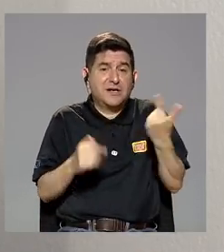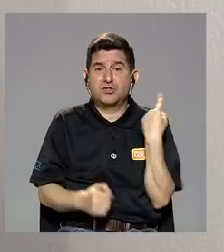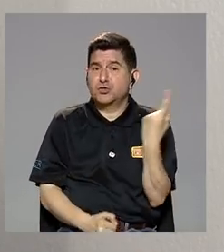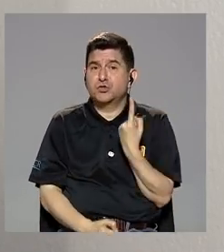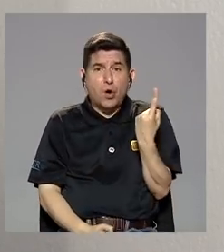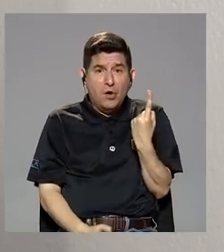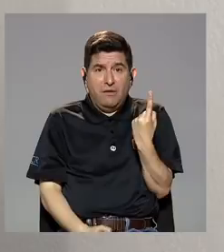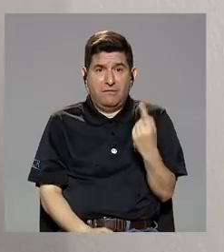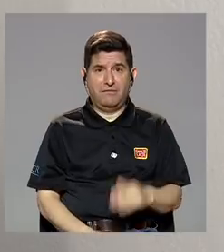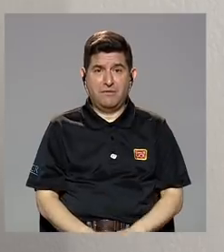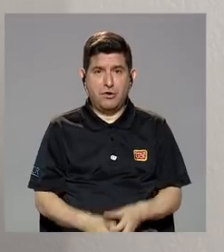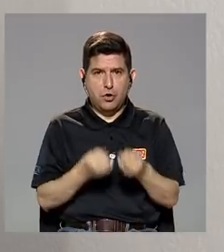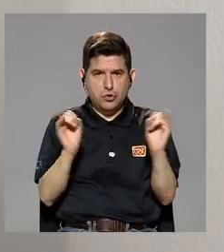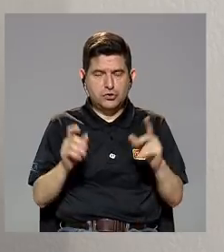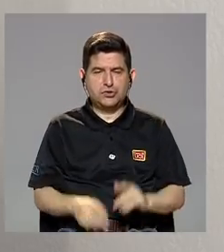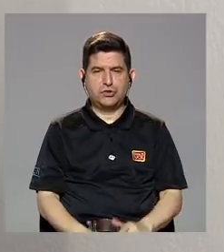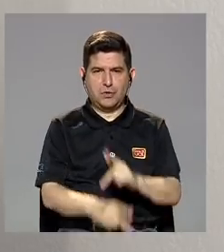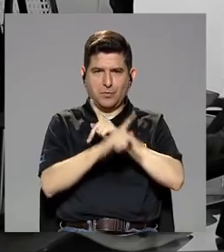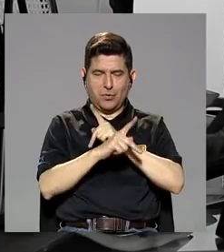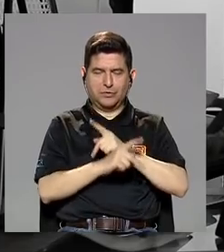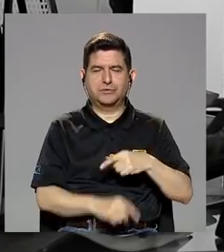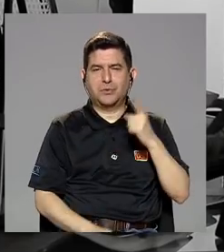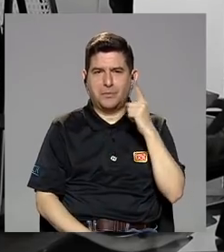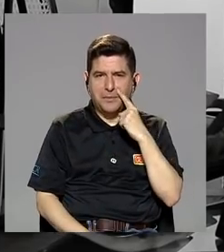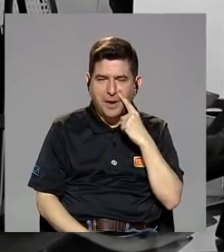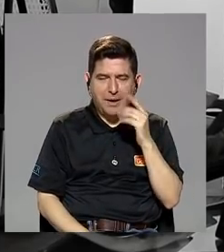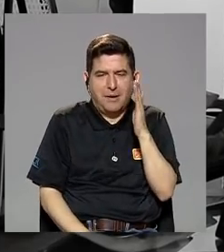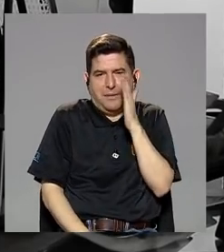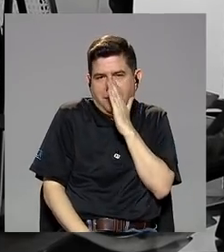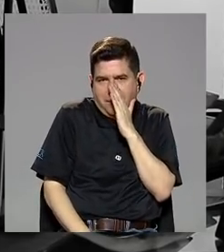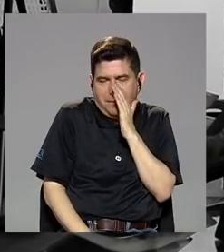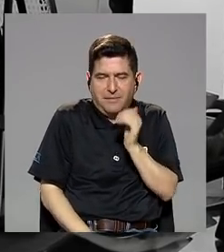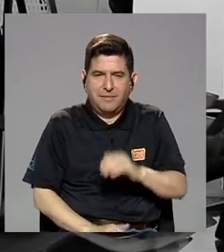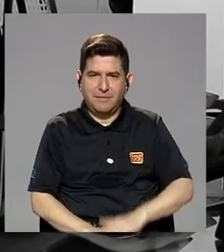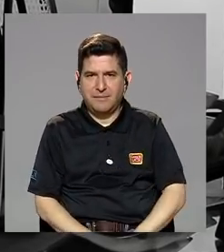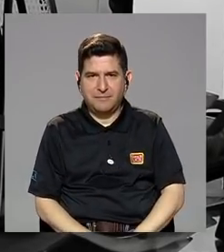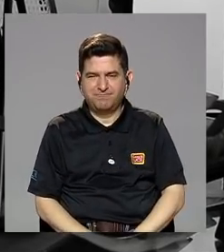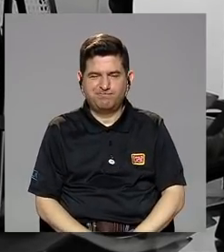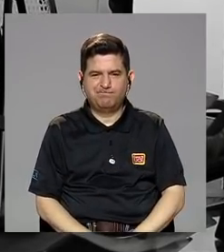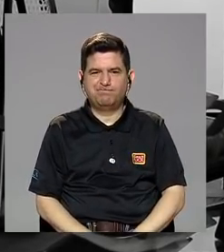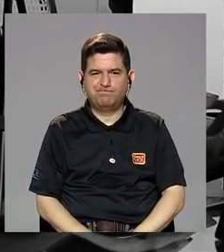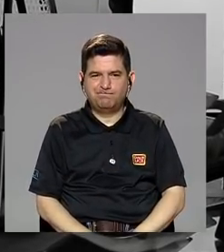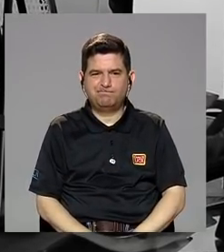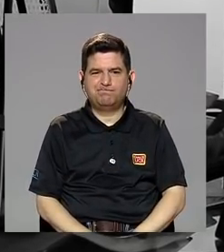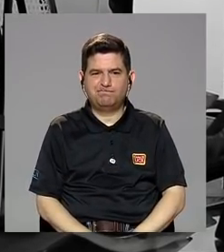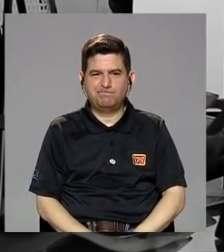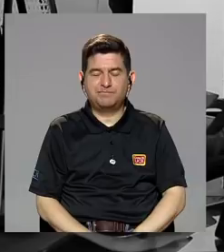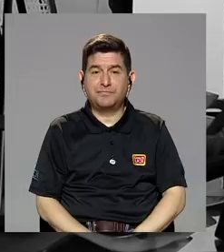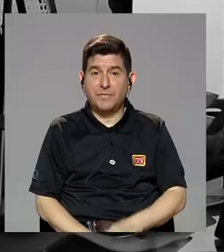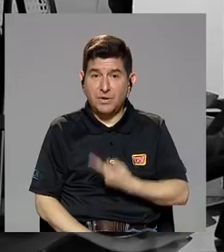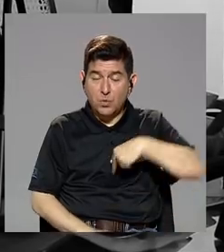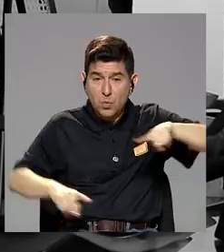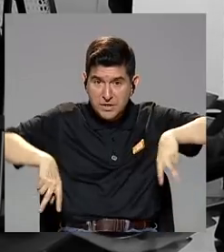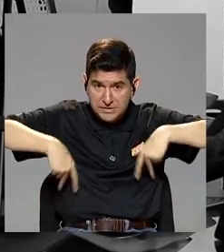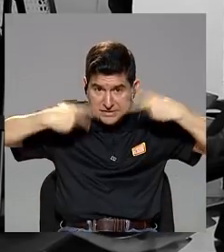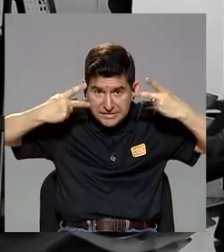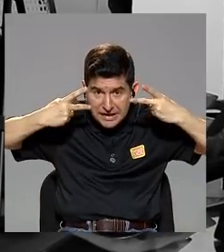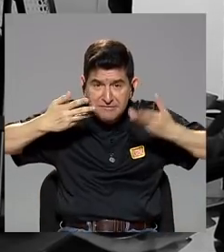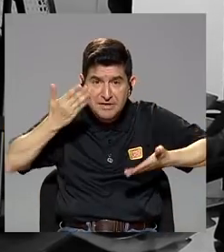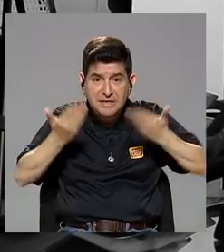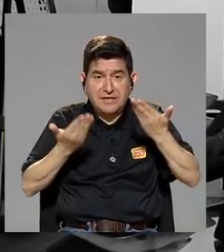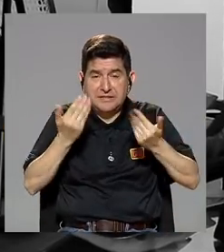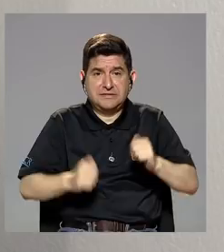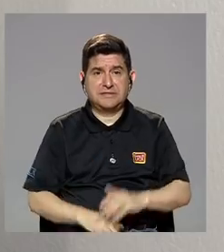sea sin la tutela de un papá de una mamá entonces nuestras vidas como que